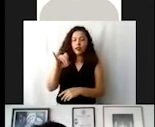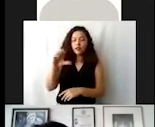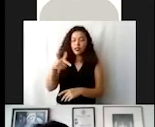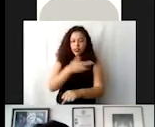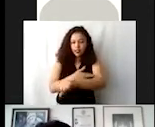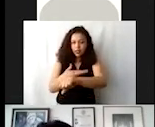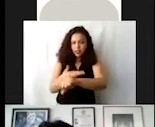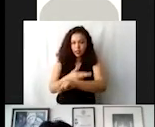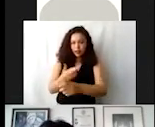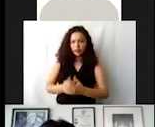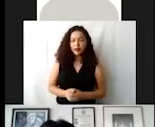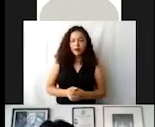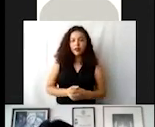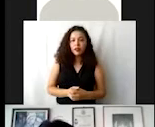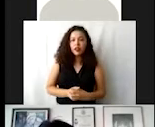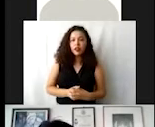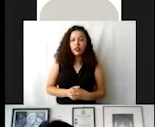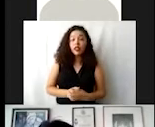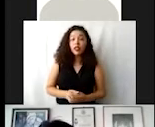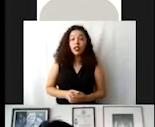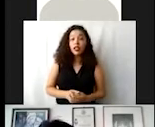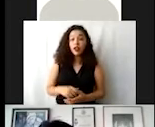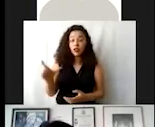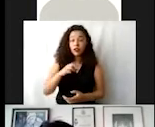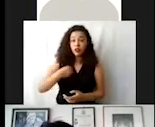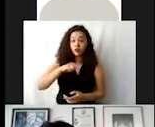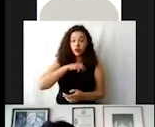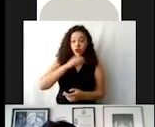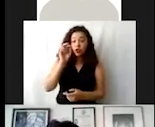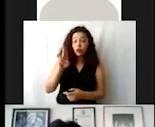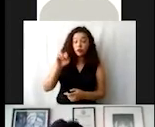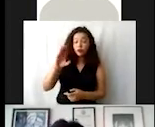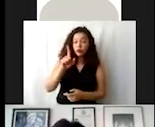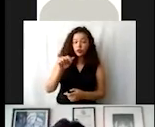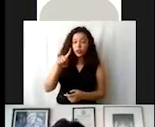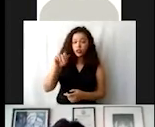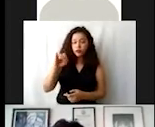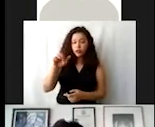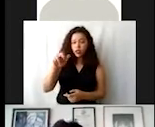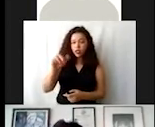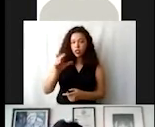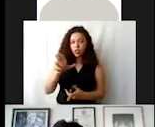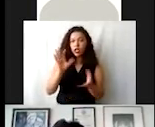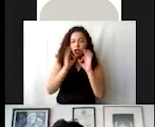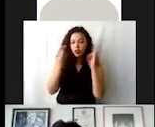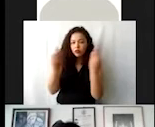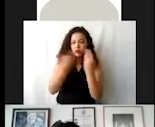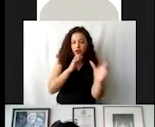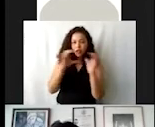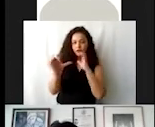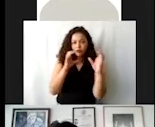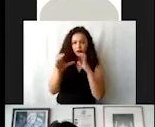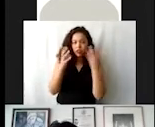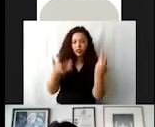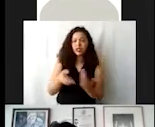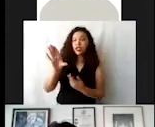nosotros entramos a través de buzón tributario, ya sabemos que el medio de comunicación con la autoridad va a ser el buzón